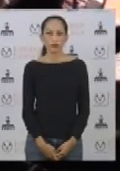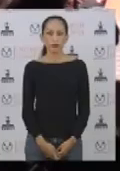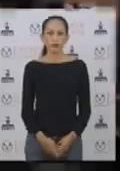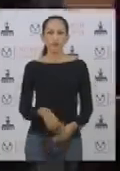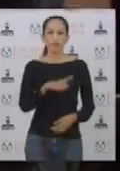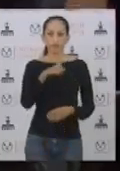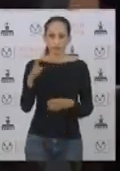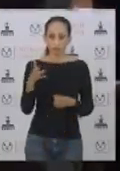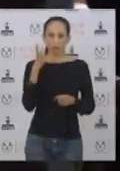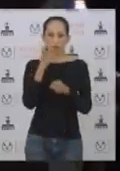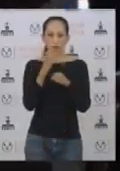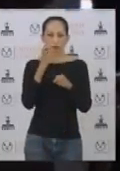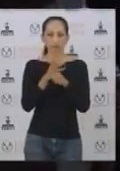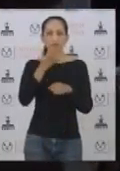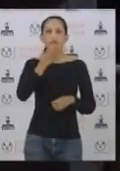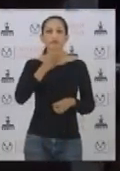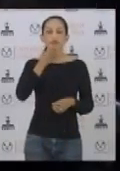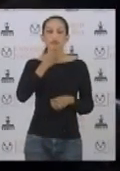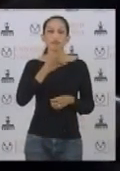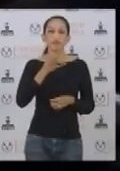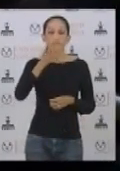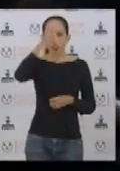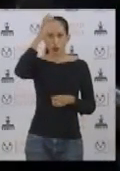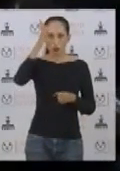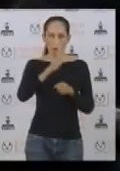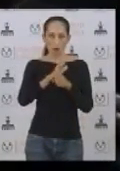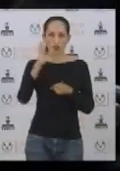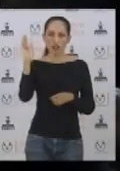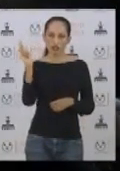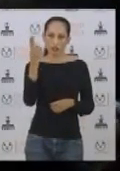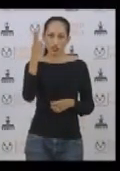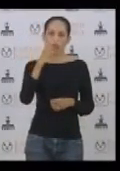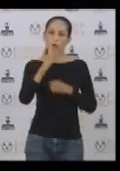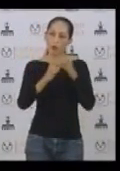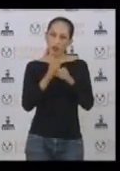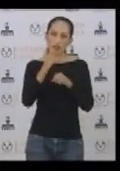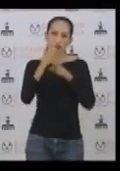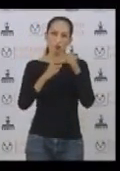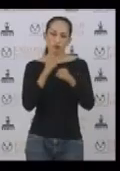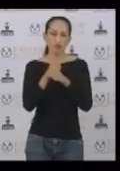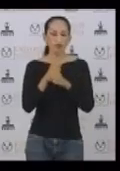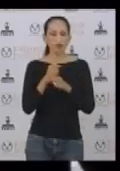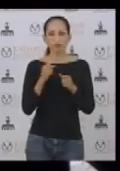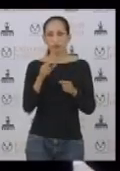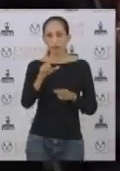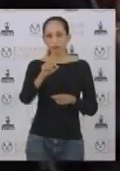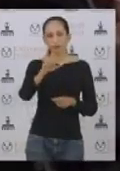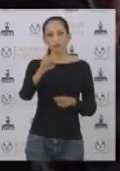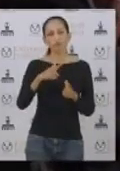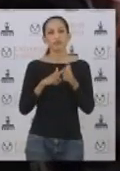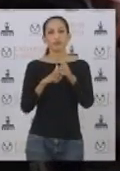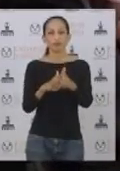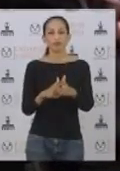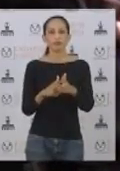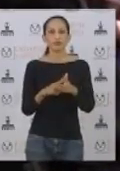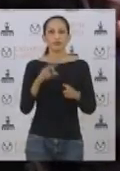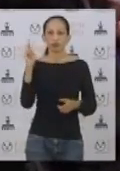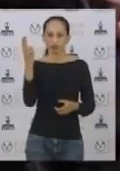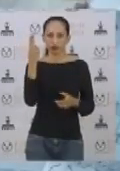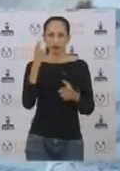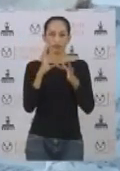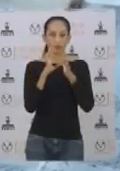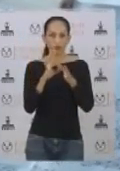Este fue el cuarto festival cultural que año con año se realiza en la UAT, pues la cultura es también parte medular de la formación integral de los